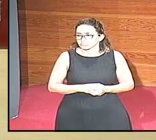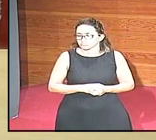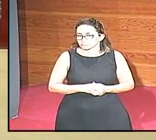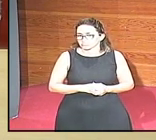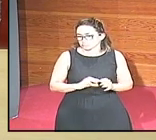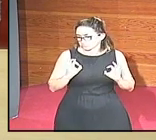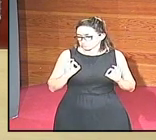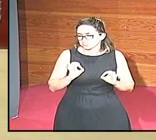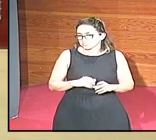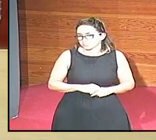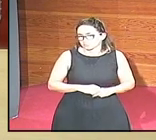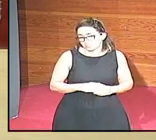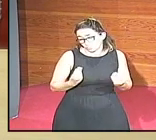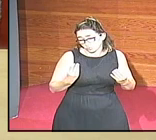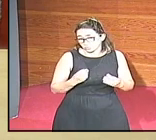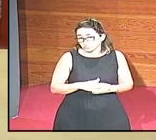esto es mucho.